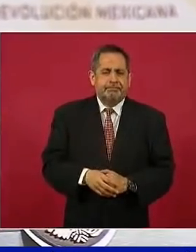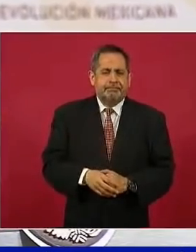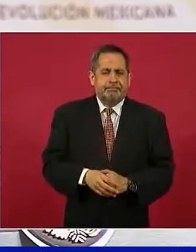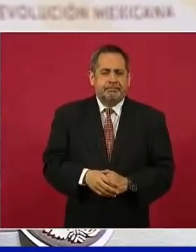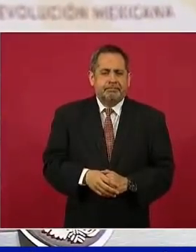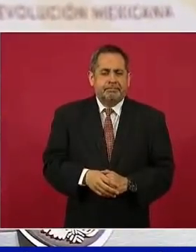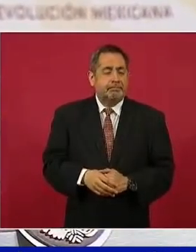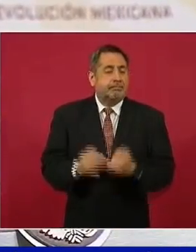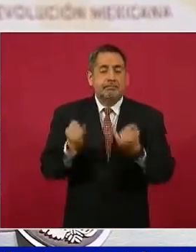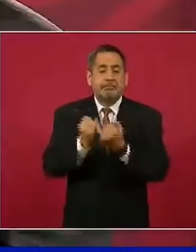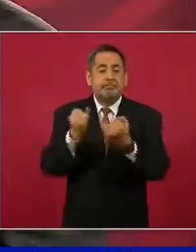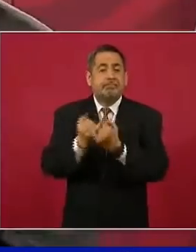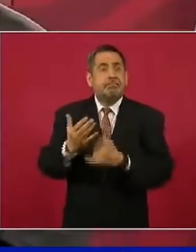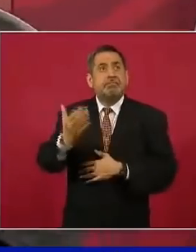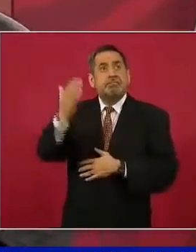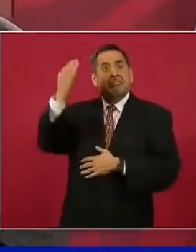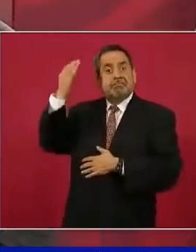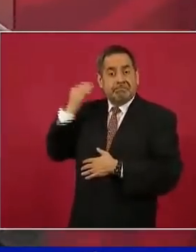Ya no es el tiempo